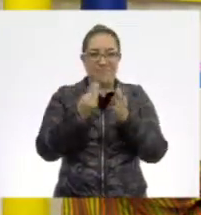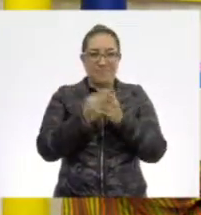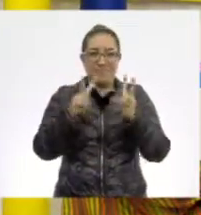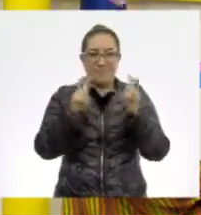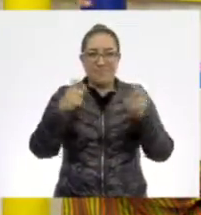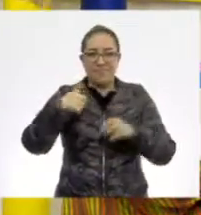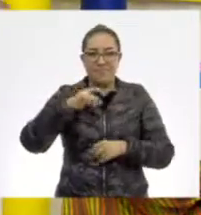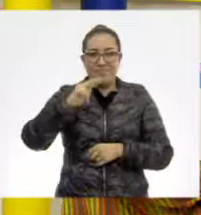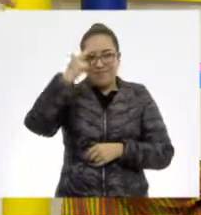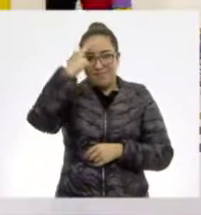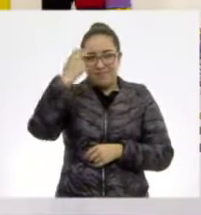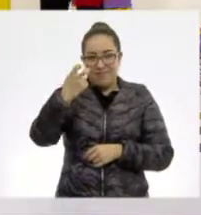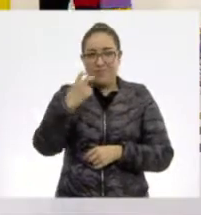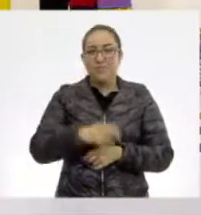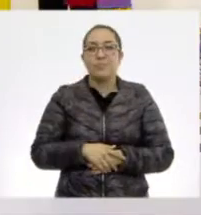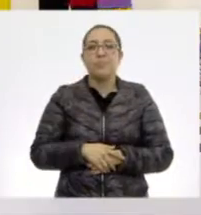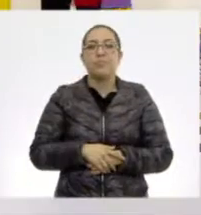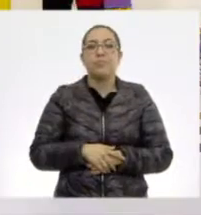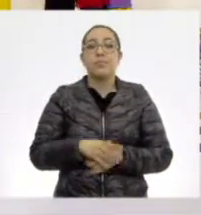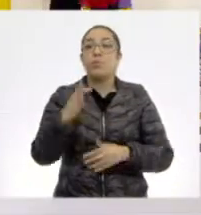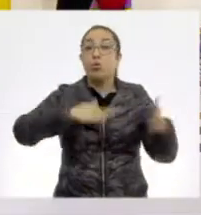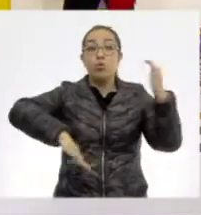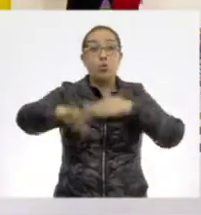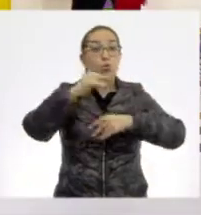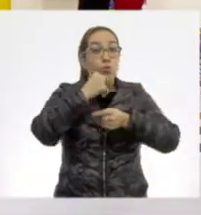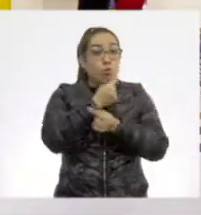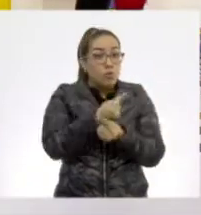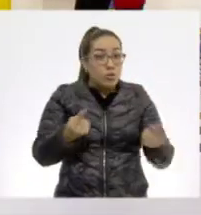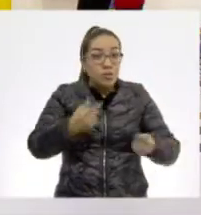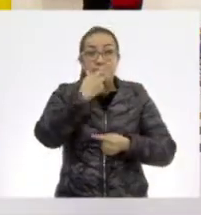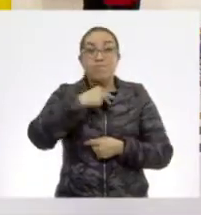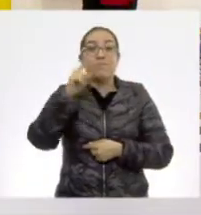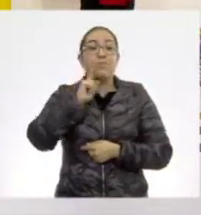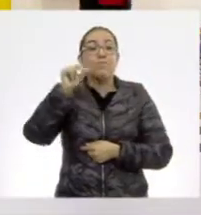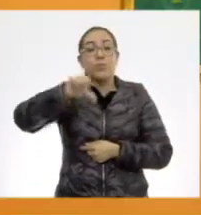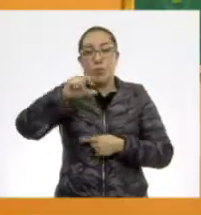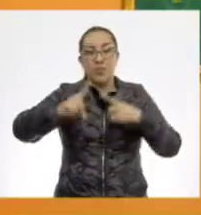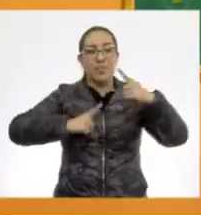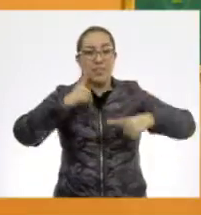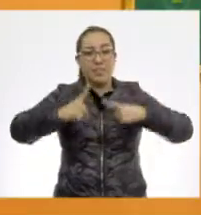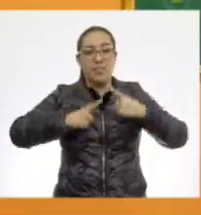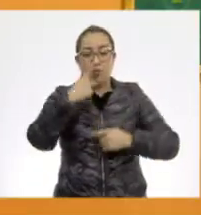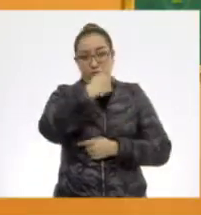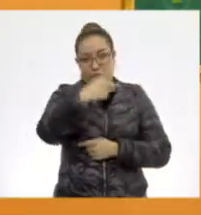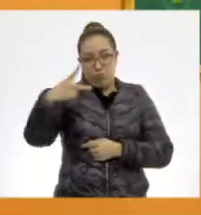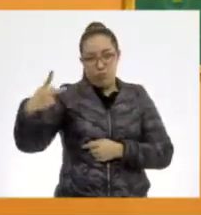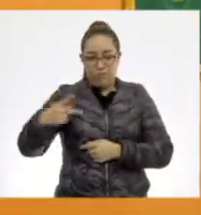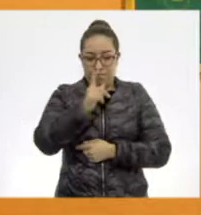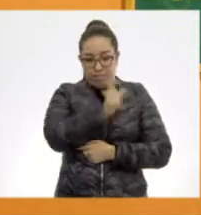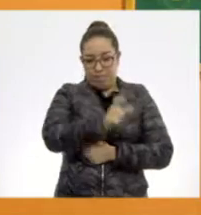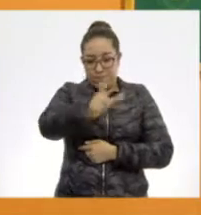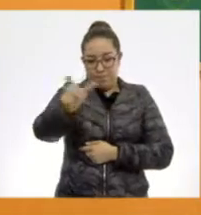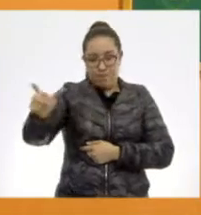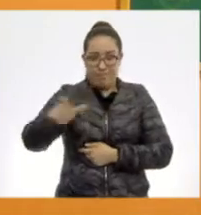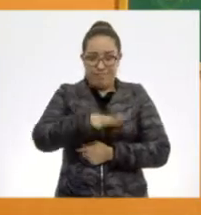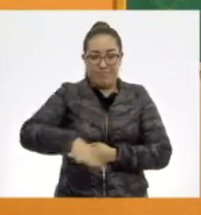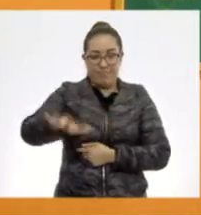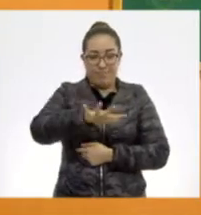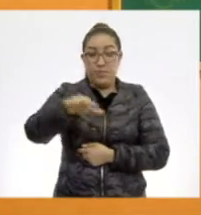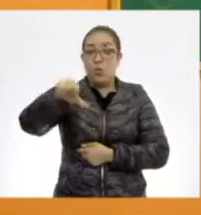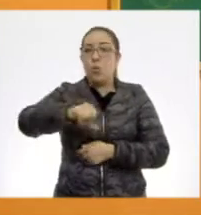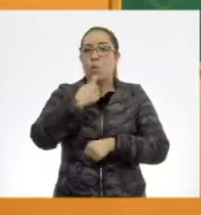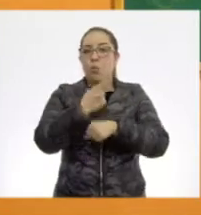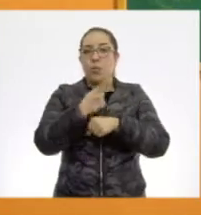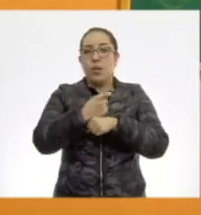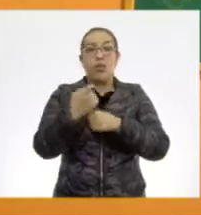espacio personal. Así es que todos los niños y niñas en casa, hoy vamos a divertirnos y a jugar con nuestro espacio personal. Y para ello vamos a empezar primero